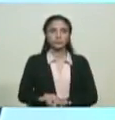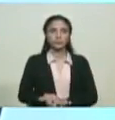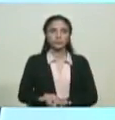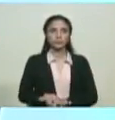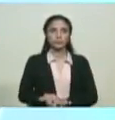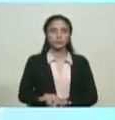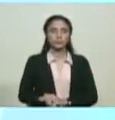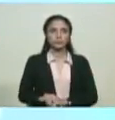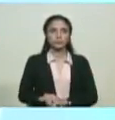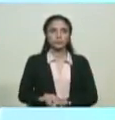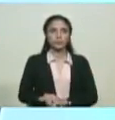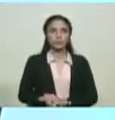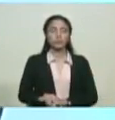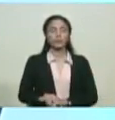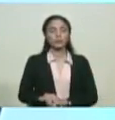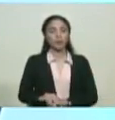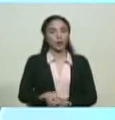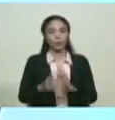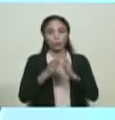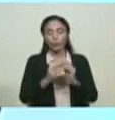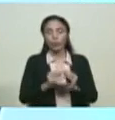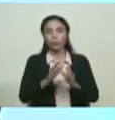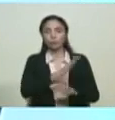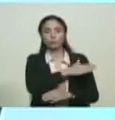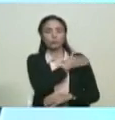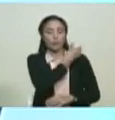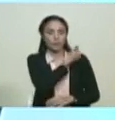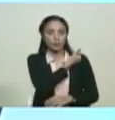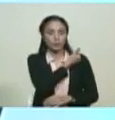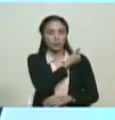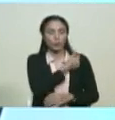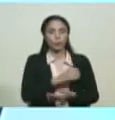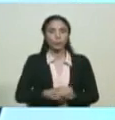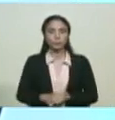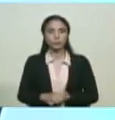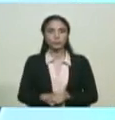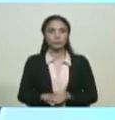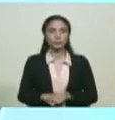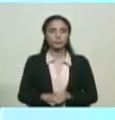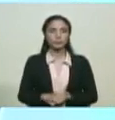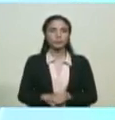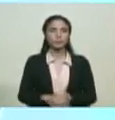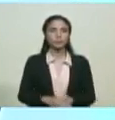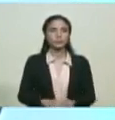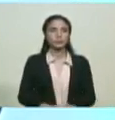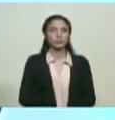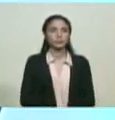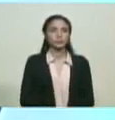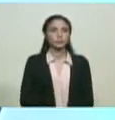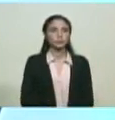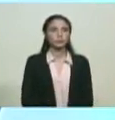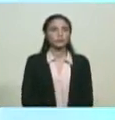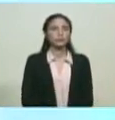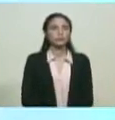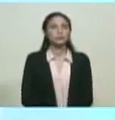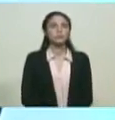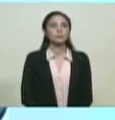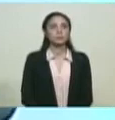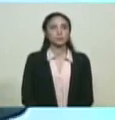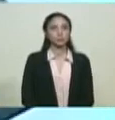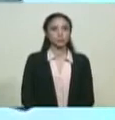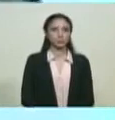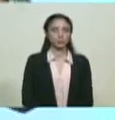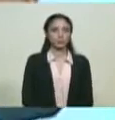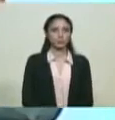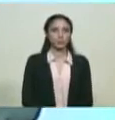comprende una dirección nacional muro político los vicepresidentes sectoriales los